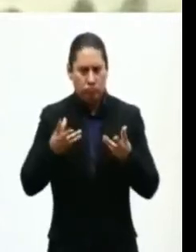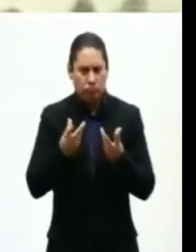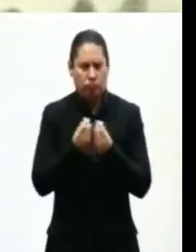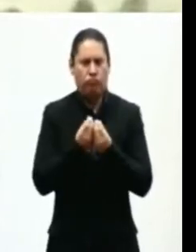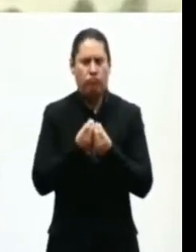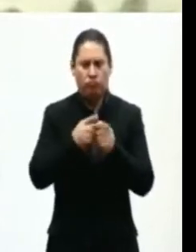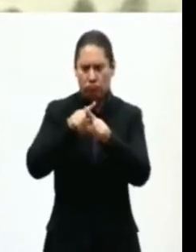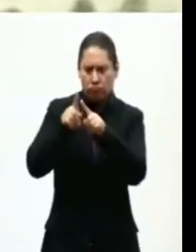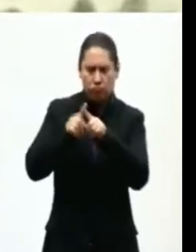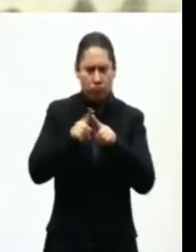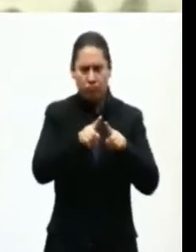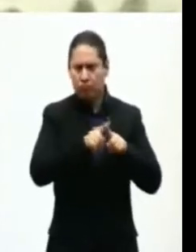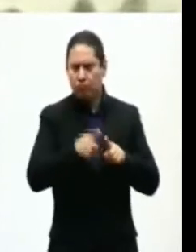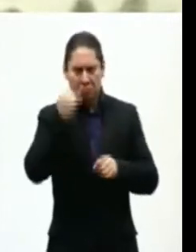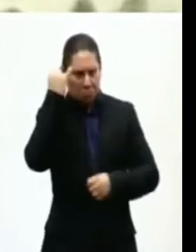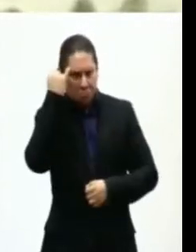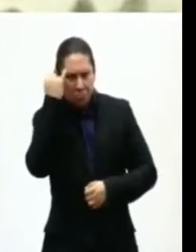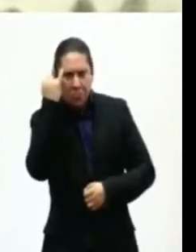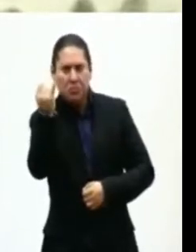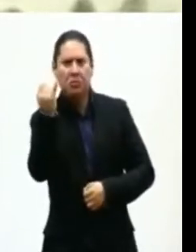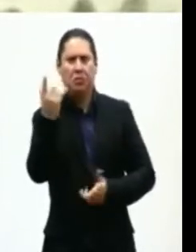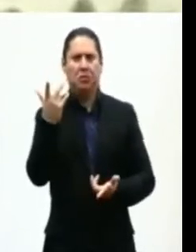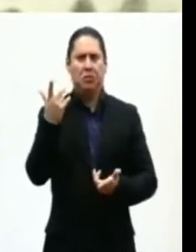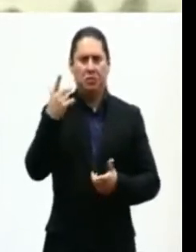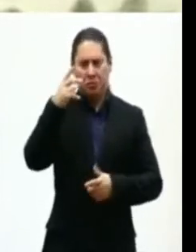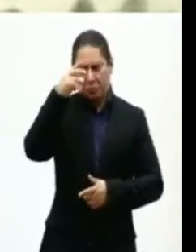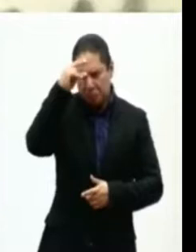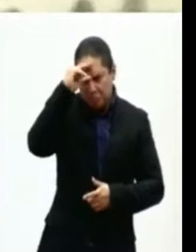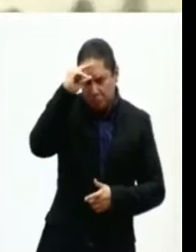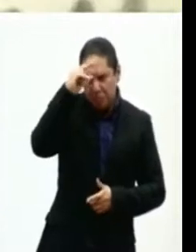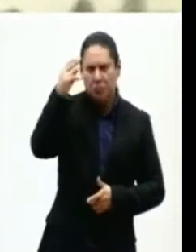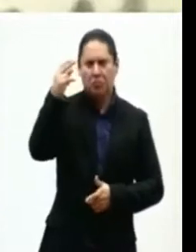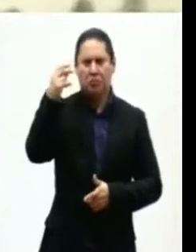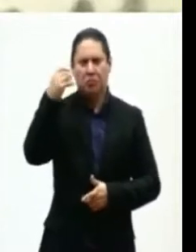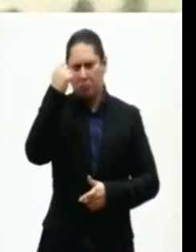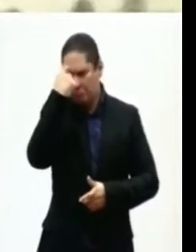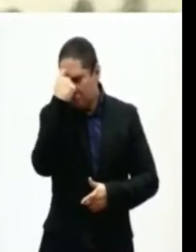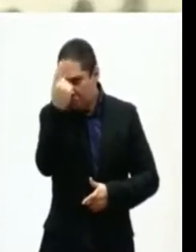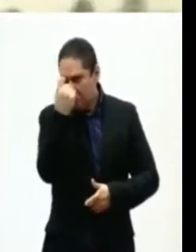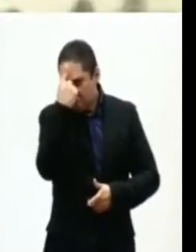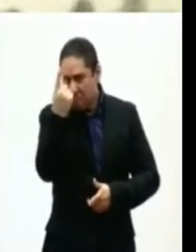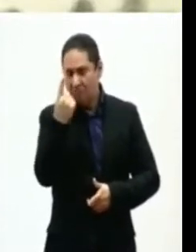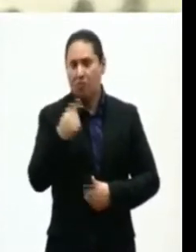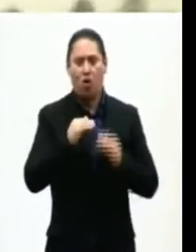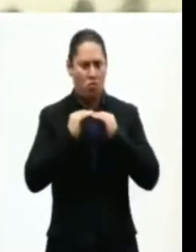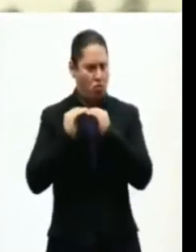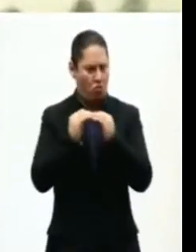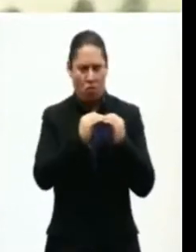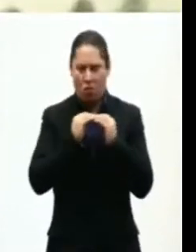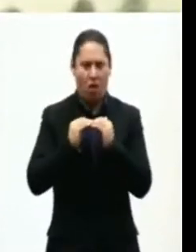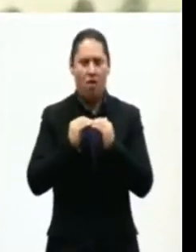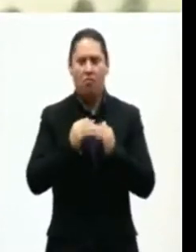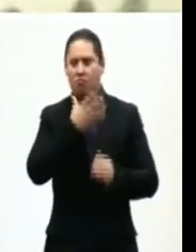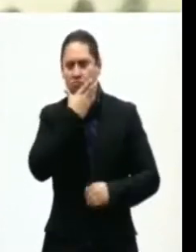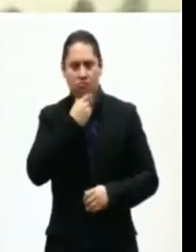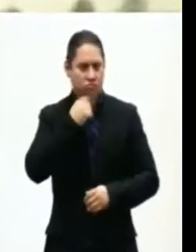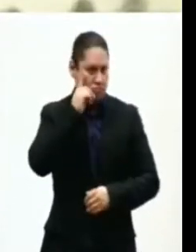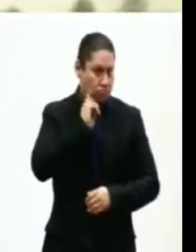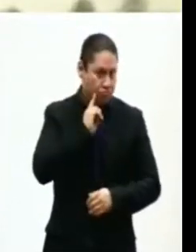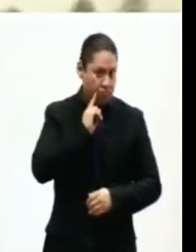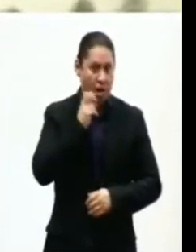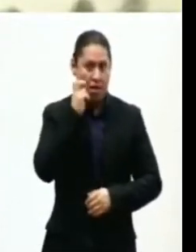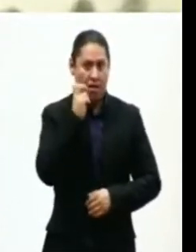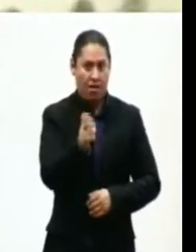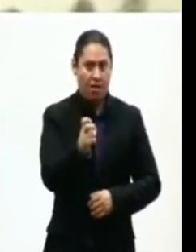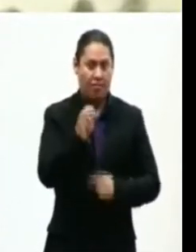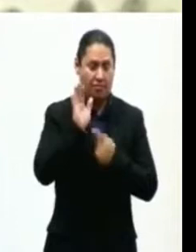plural en ideologías políticas y de género. Esta comisión permitirá coordinar de